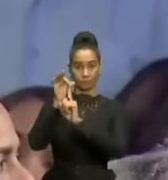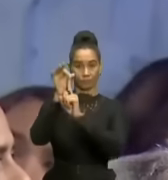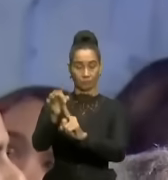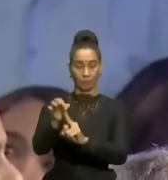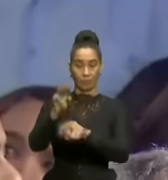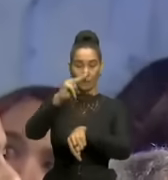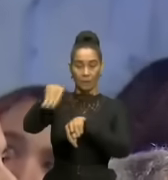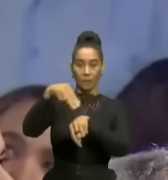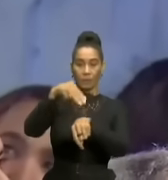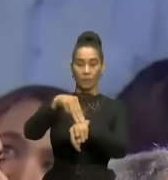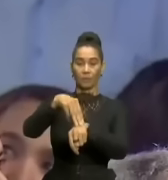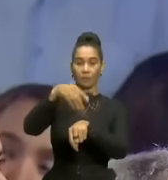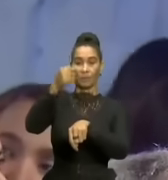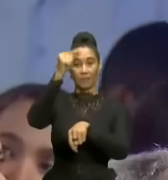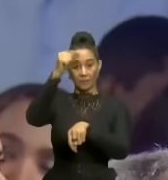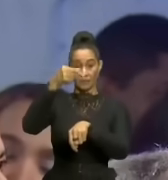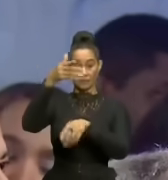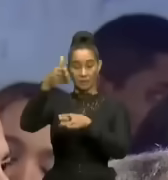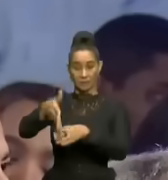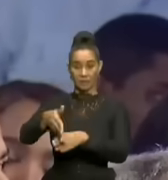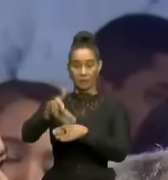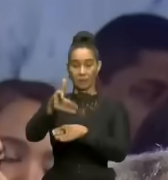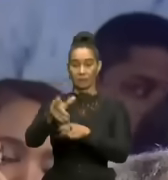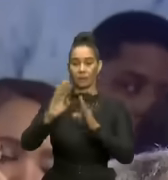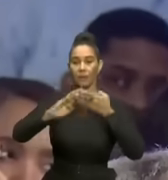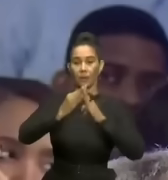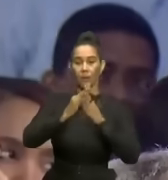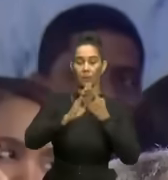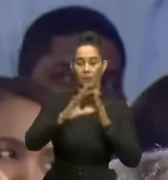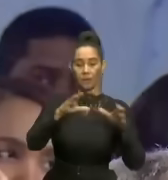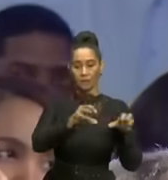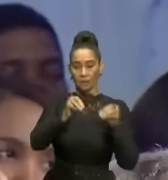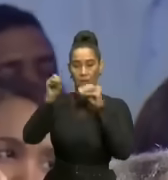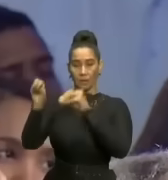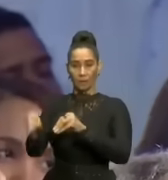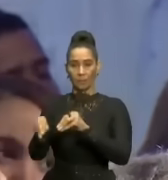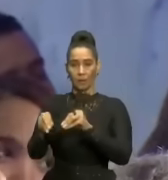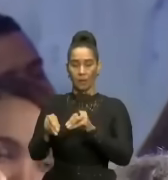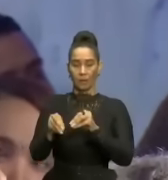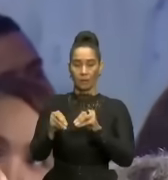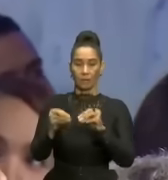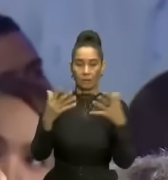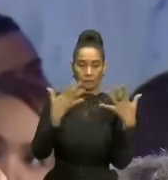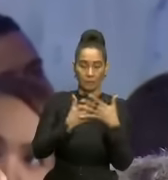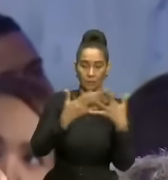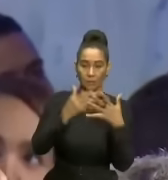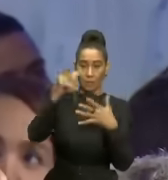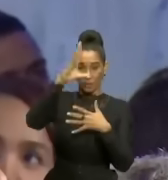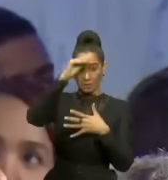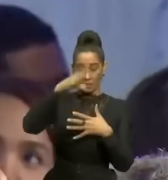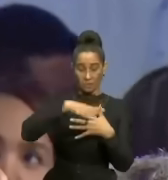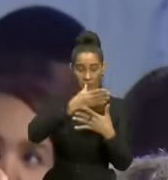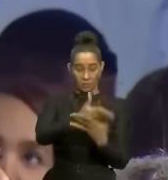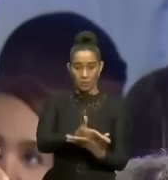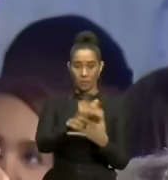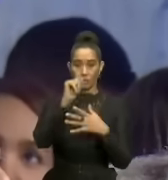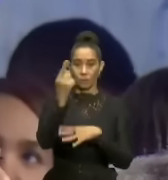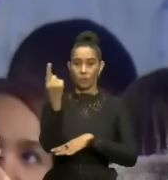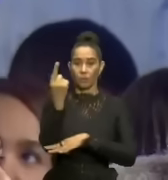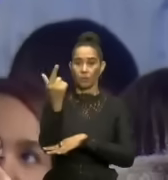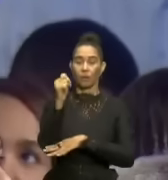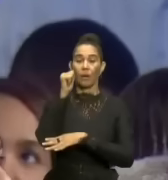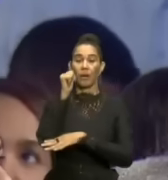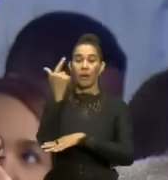específicamente en el municipio de Quisqueya, que la comunidad se quiere mudar, presidente. Ese señor solamente en el día de